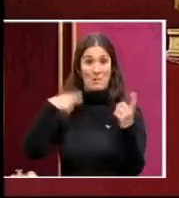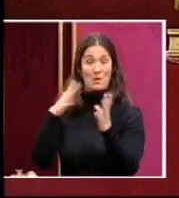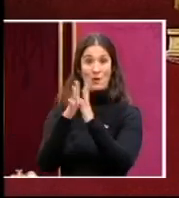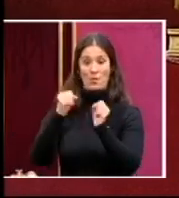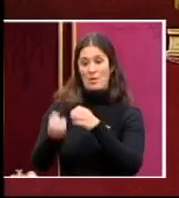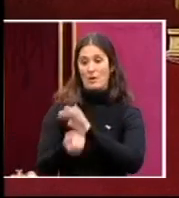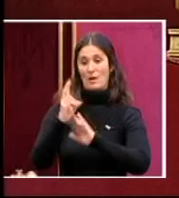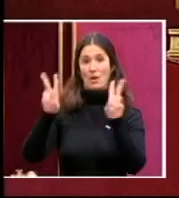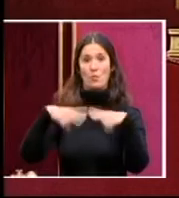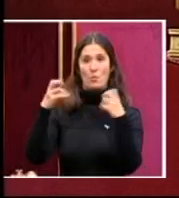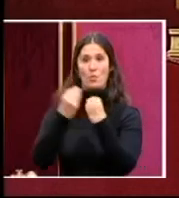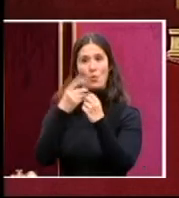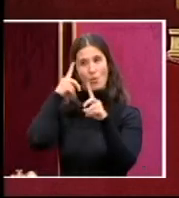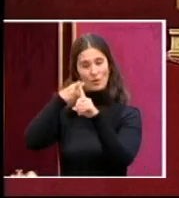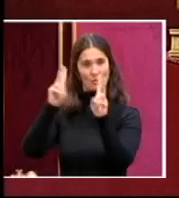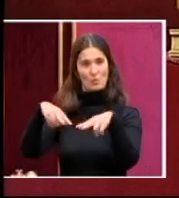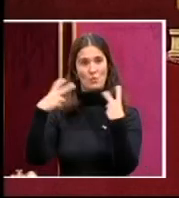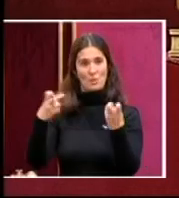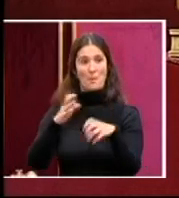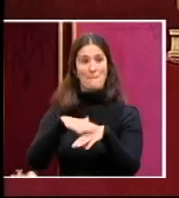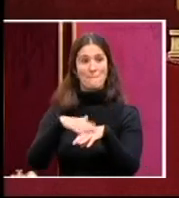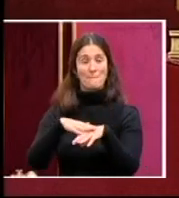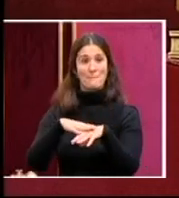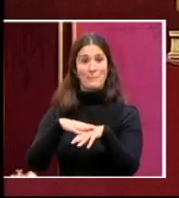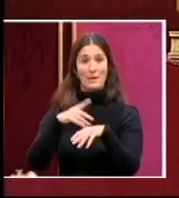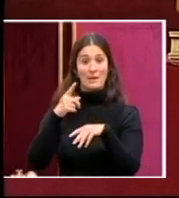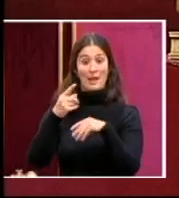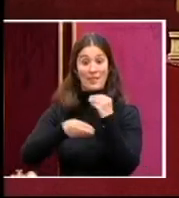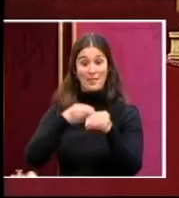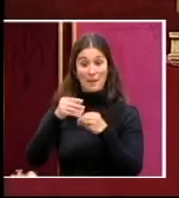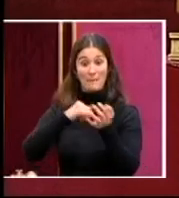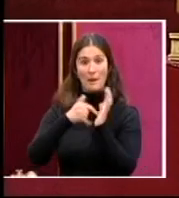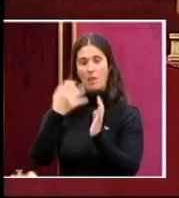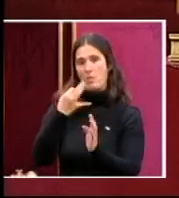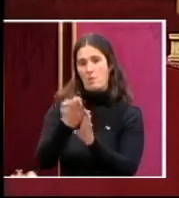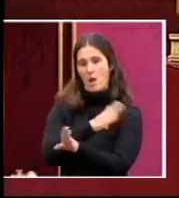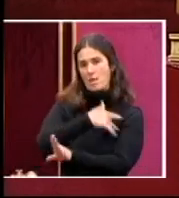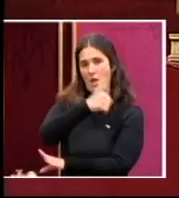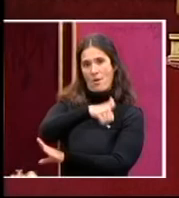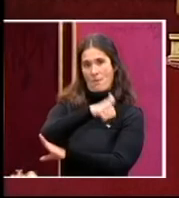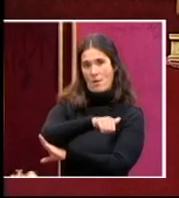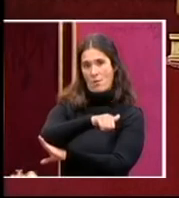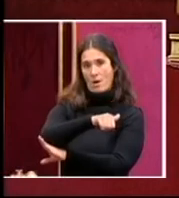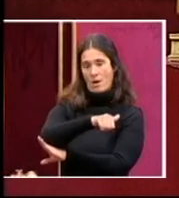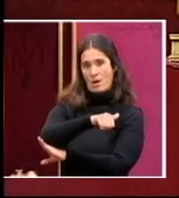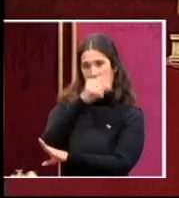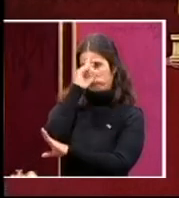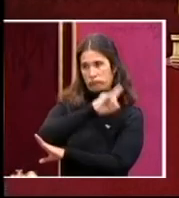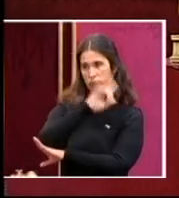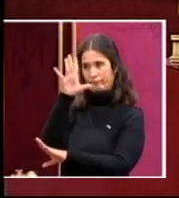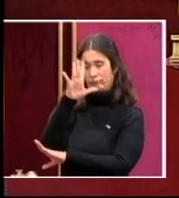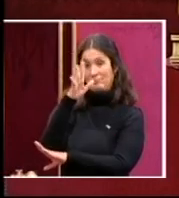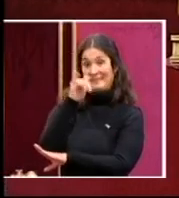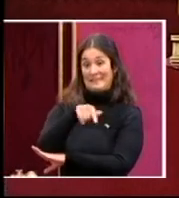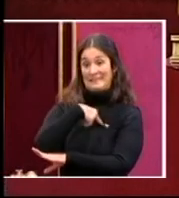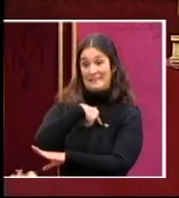nuevo con nuevo objetivo. Obviamente para actualizar el plan es necesario evaluarlo y obviamente